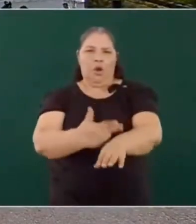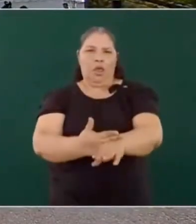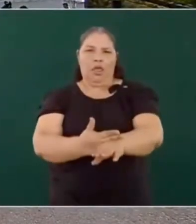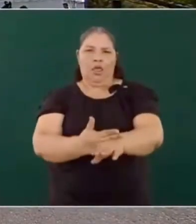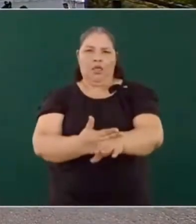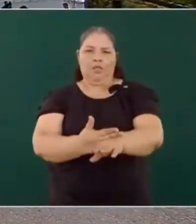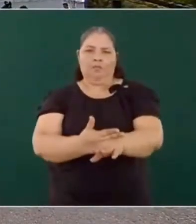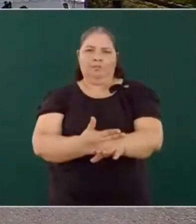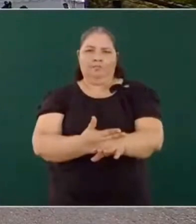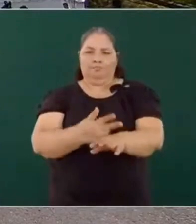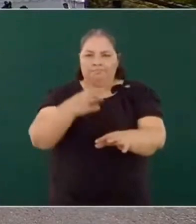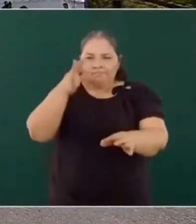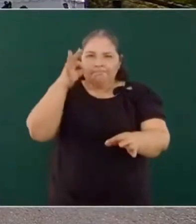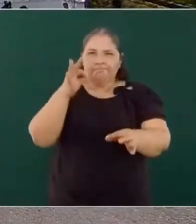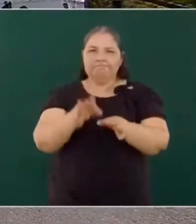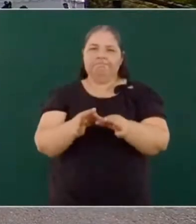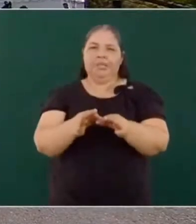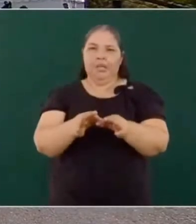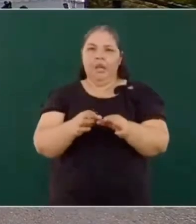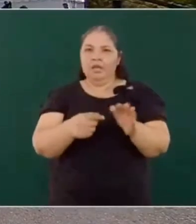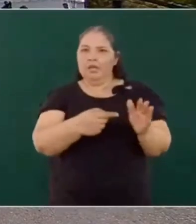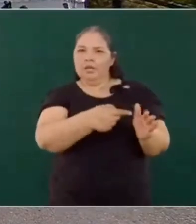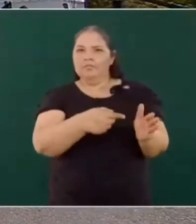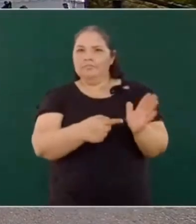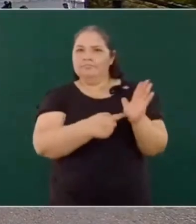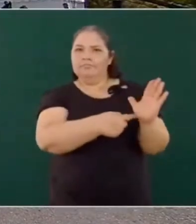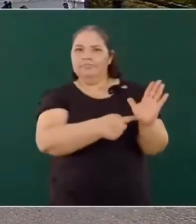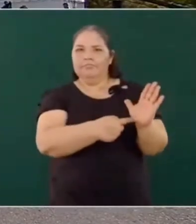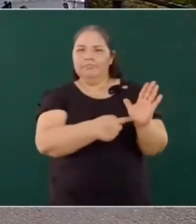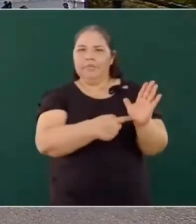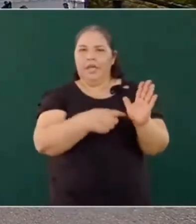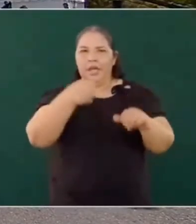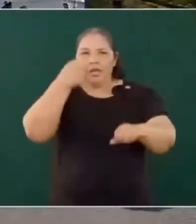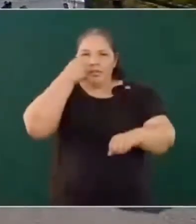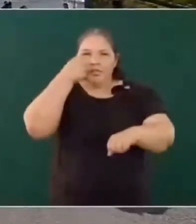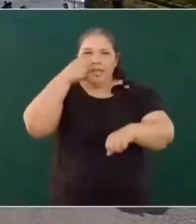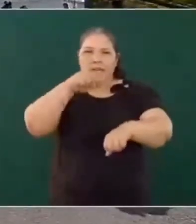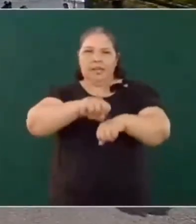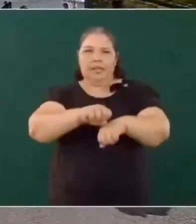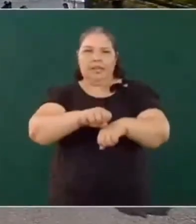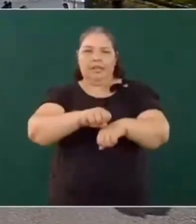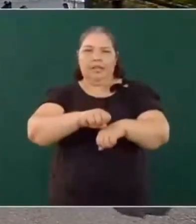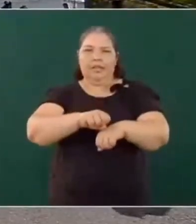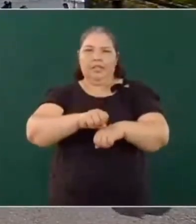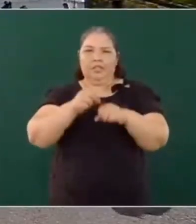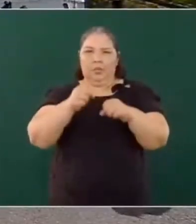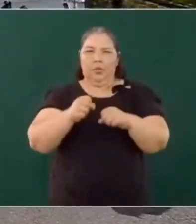incorruptible. Ella es la secretaria de Seguridad Pública.